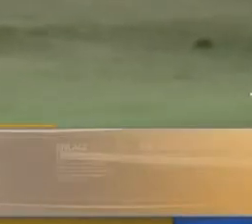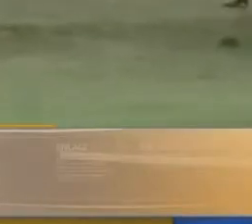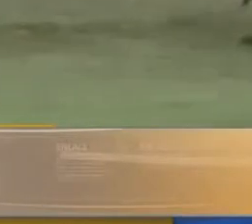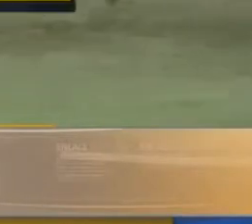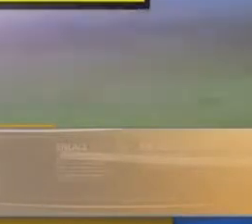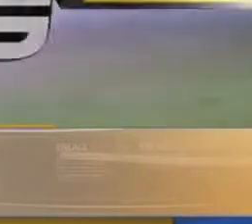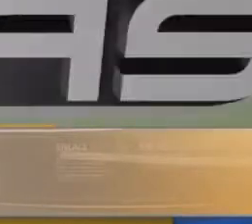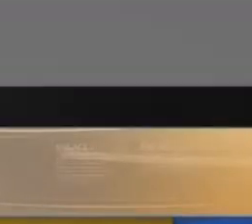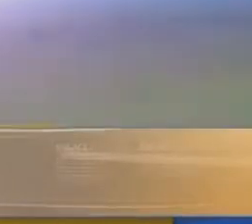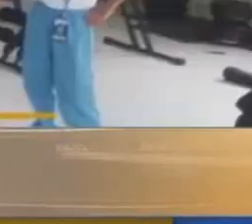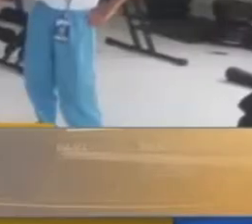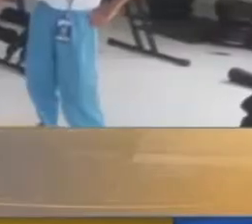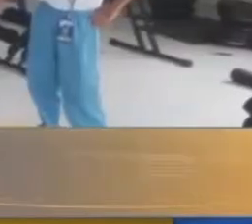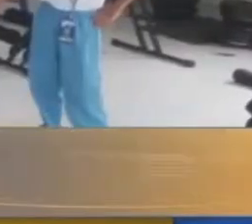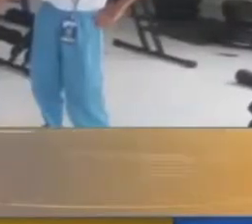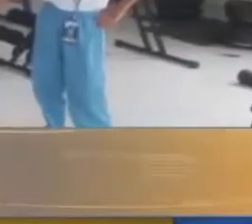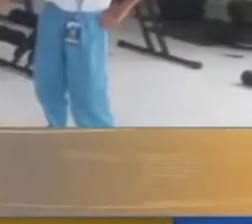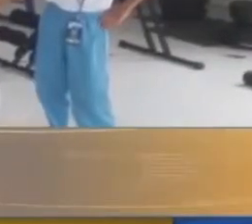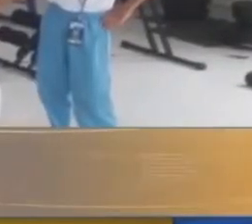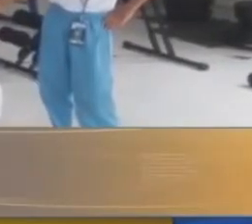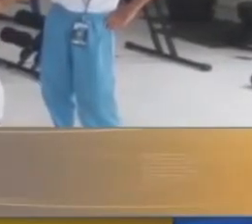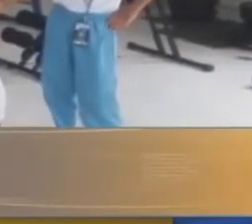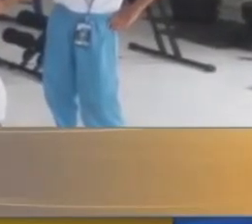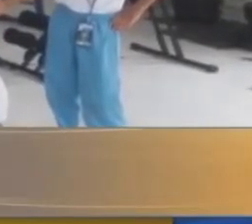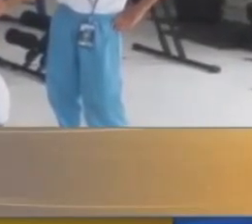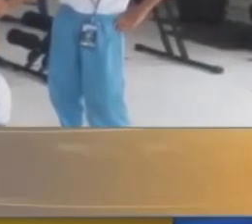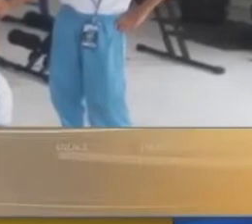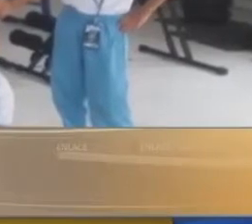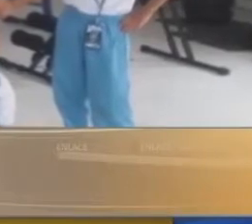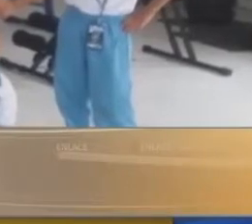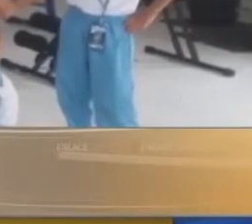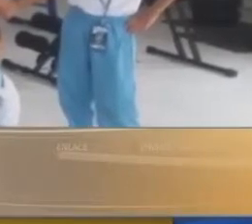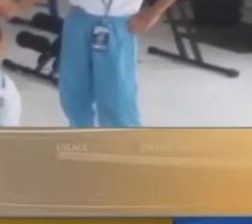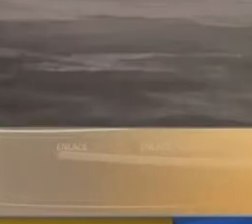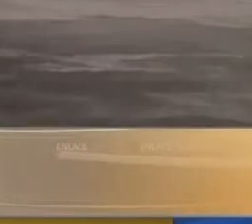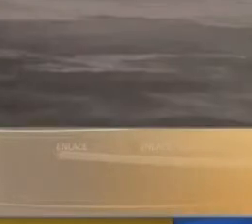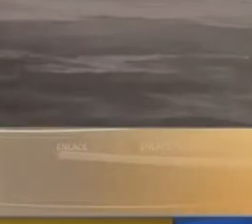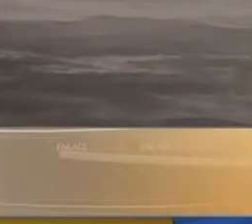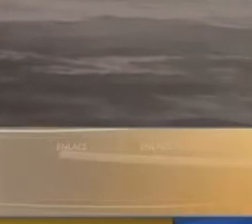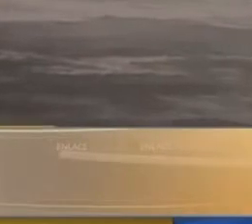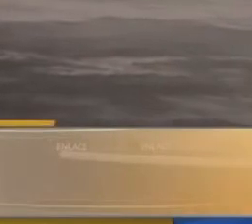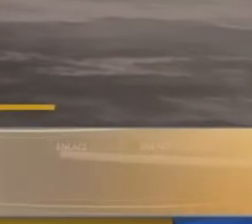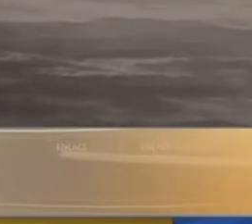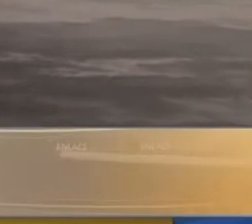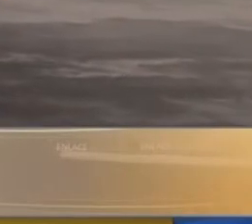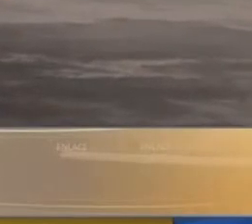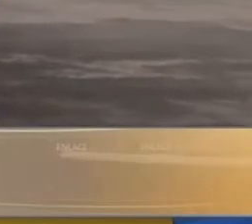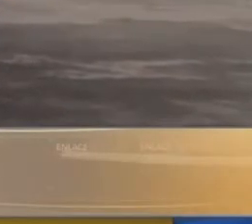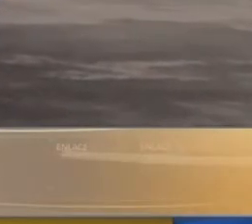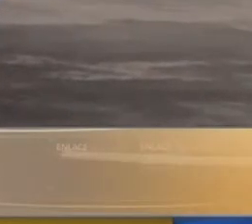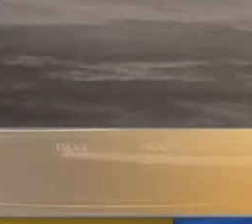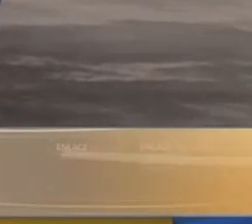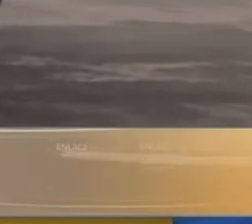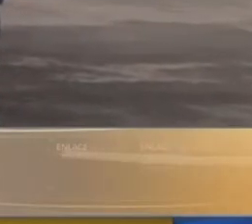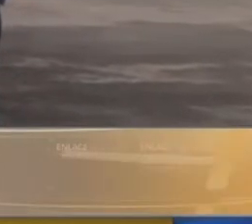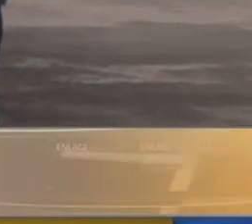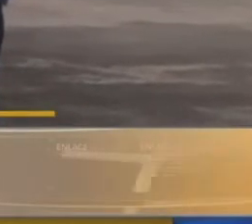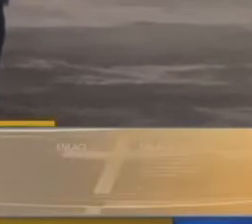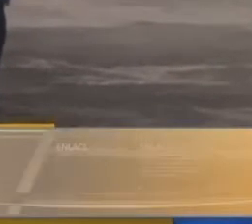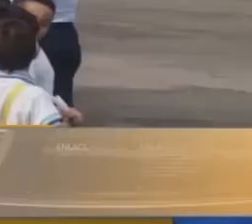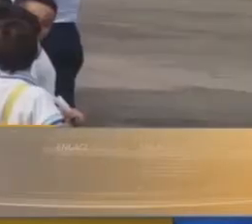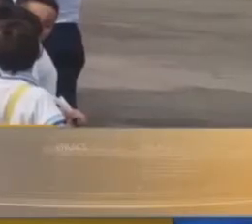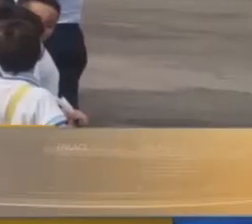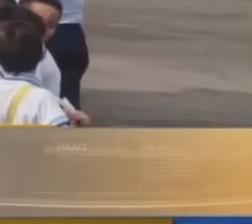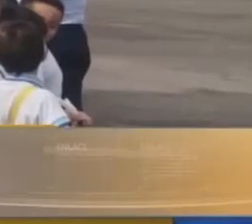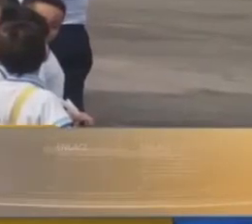del torneo municipal. Y en La Mira, niños del Liceo Jesús de Nazaret disfrutaron de una mañana de integración en el Batallón Nueva Granada.